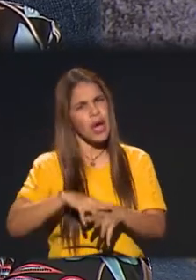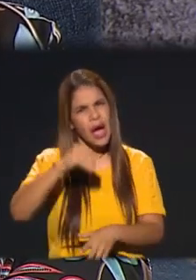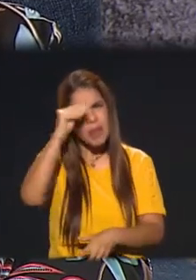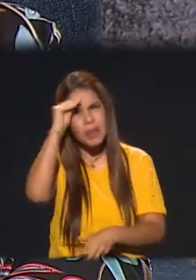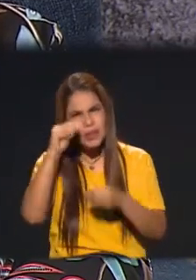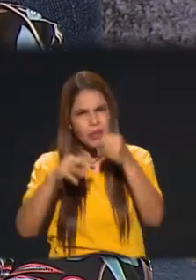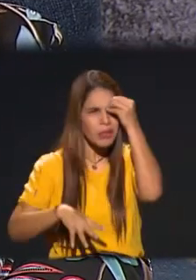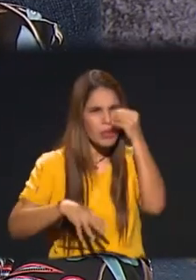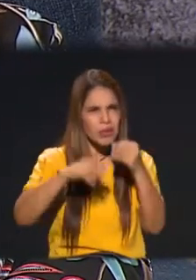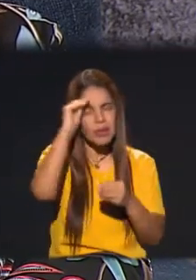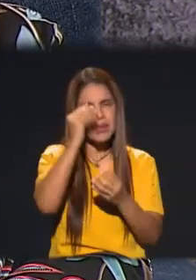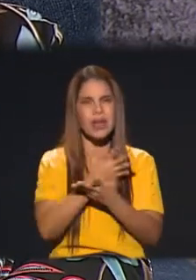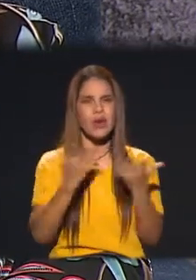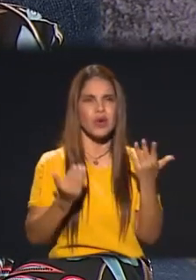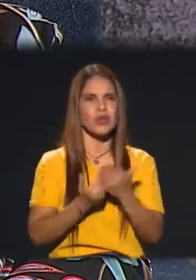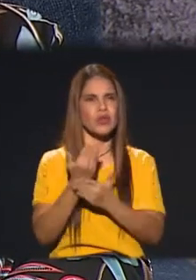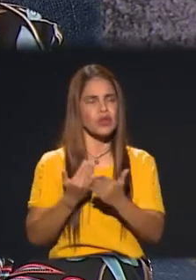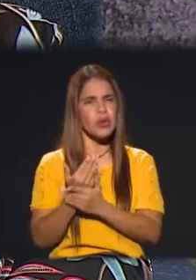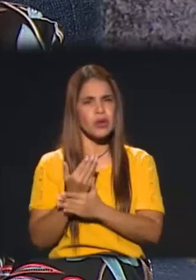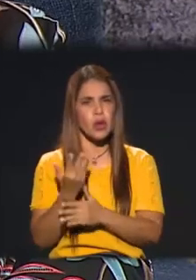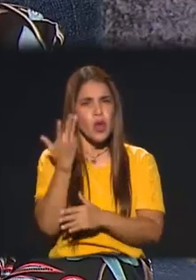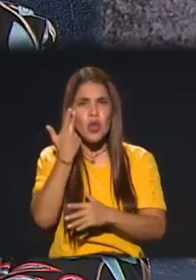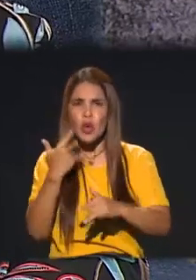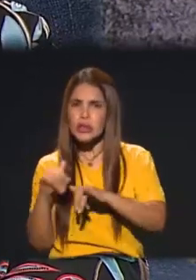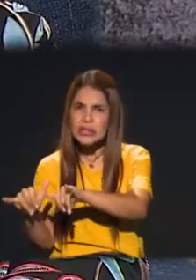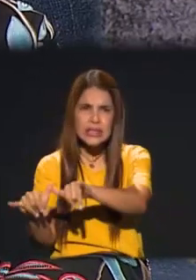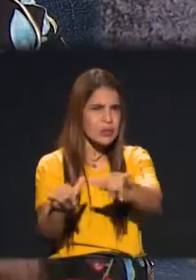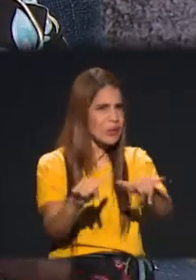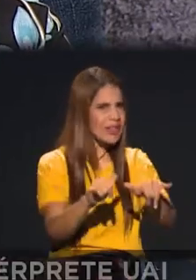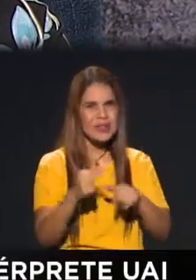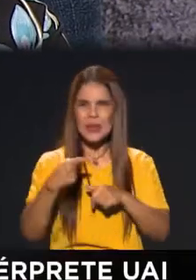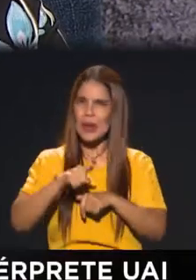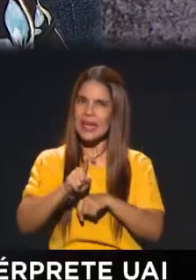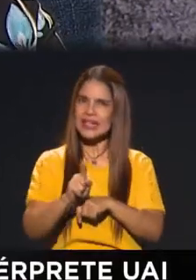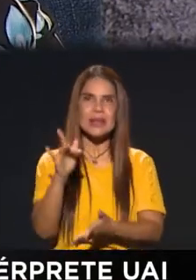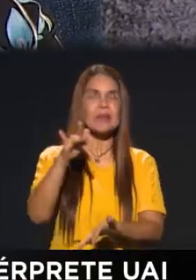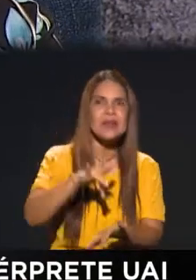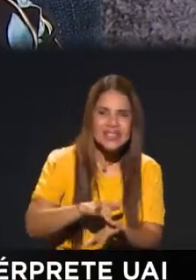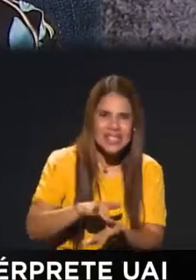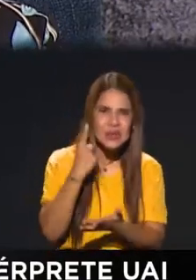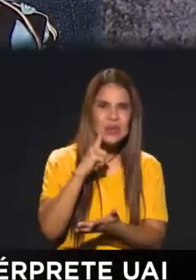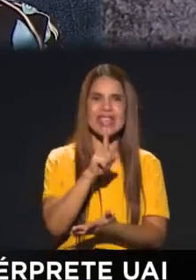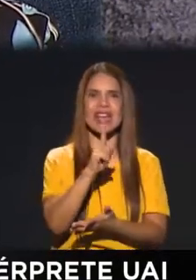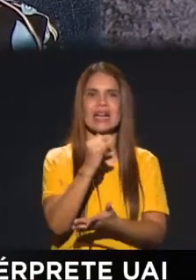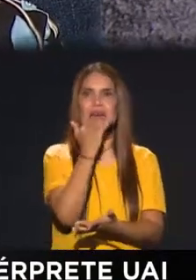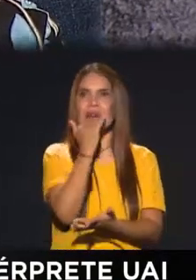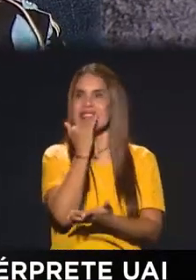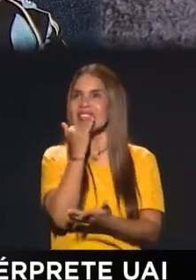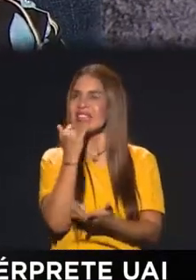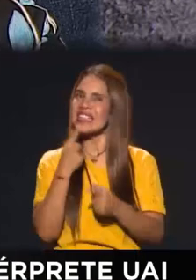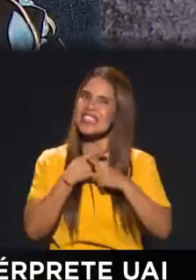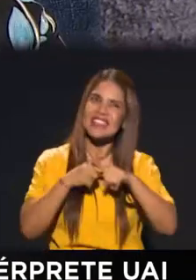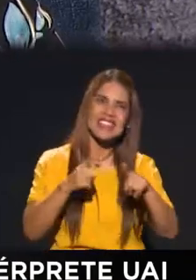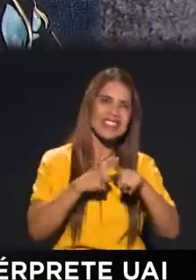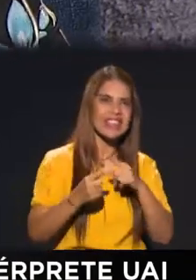no hay un día igual, en la escuela no hay un día que se parezca al otro, eso parece una aventura, vos llegas y vos no sabes qué va a pasar en ese día,